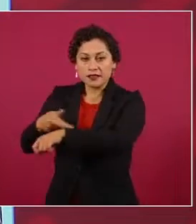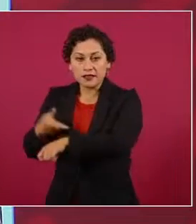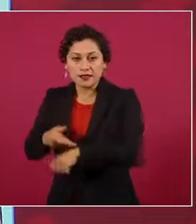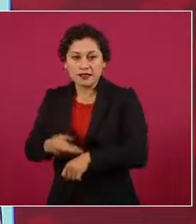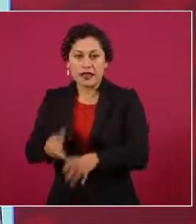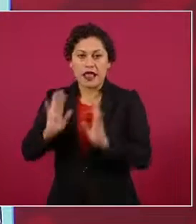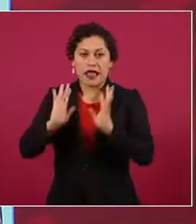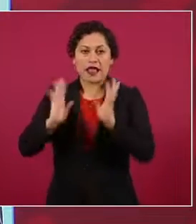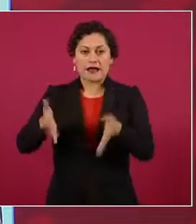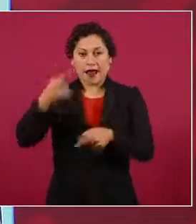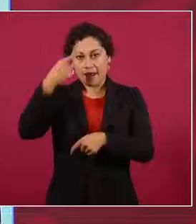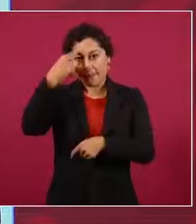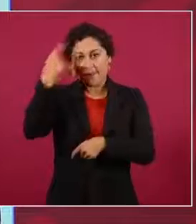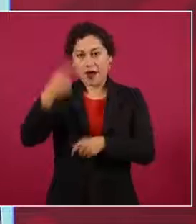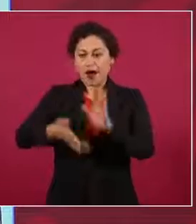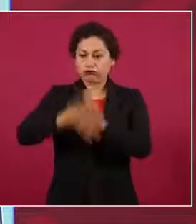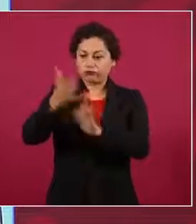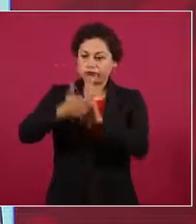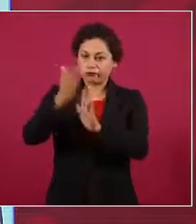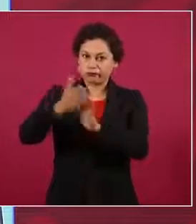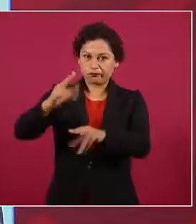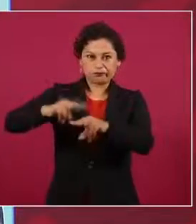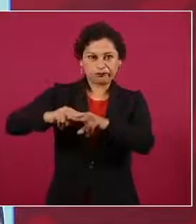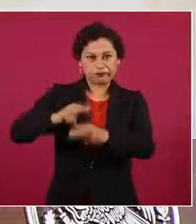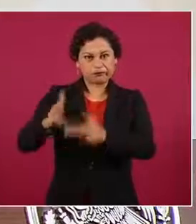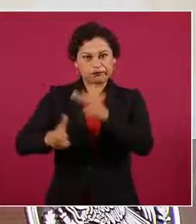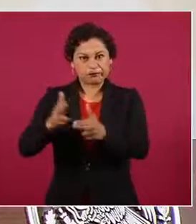y son como 1,000